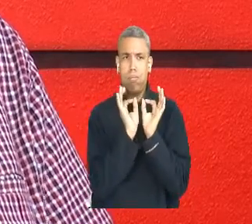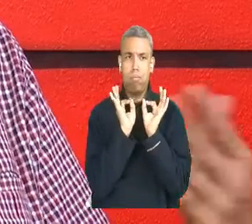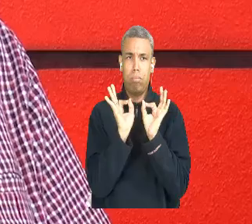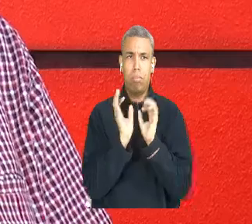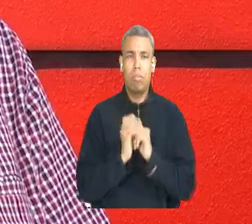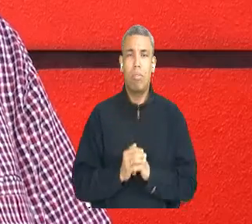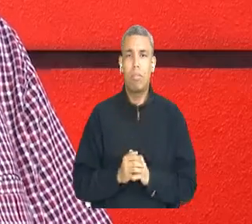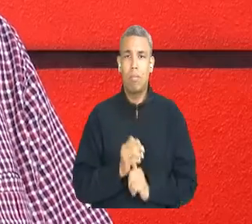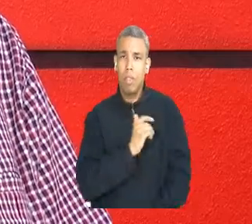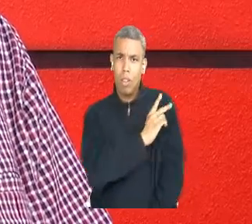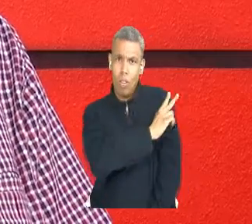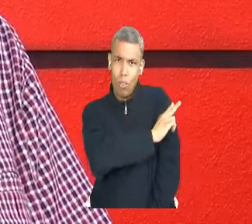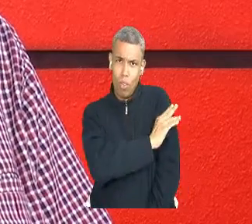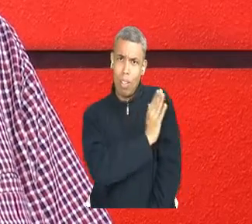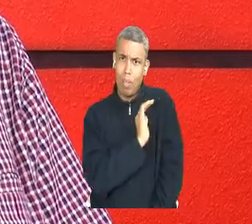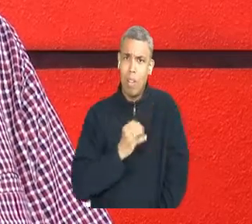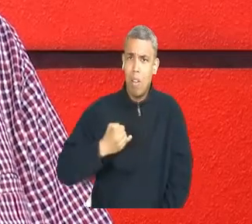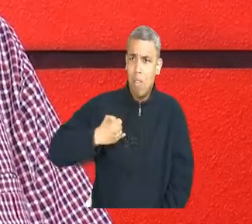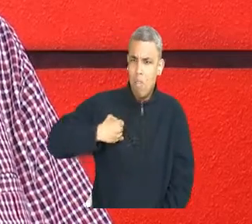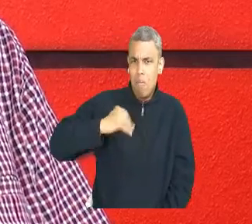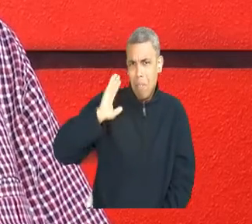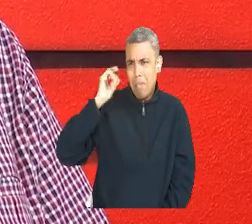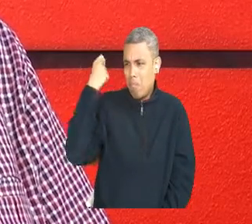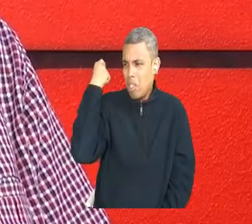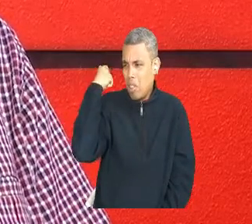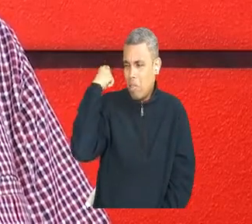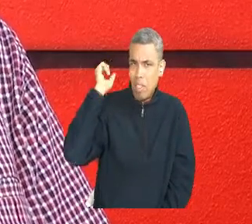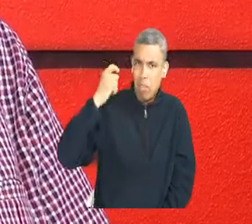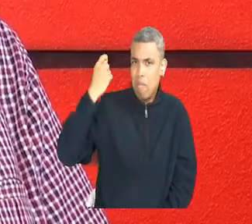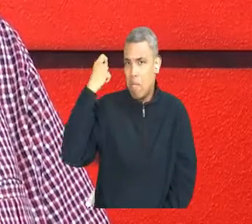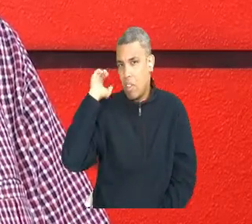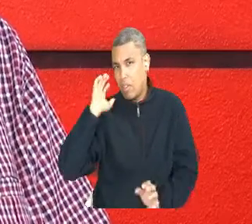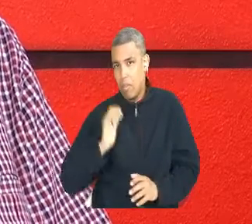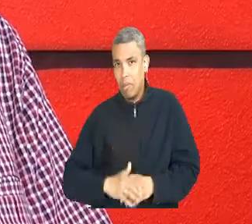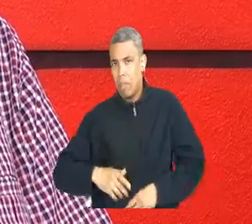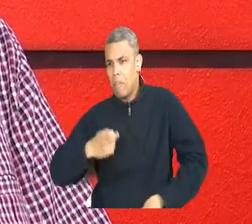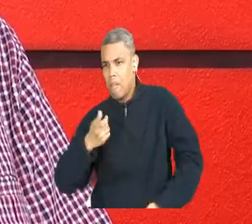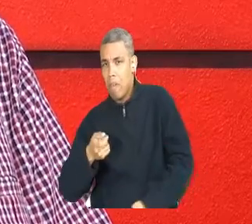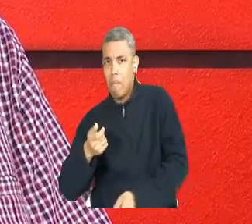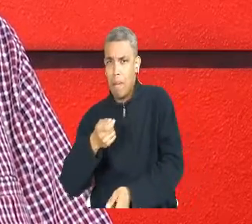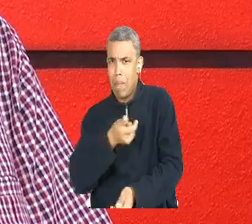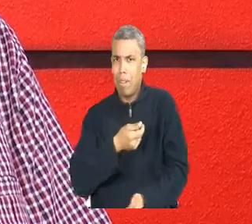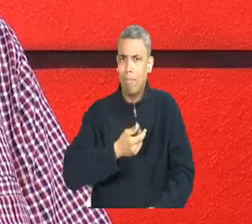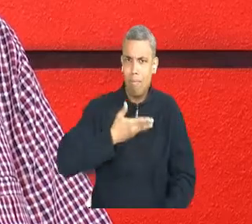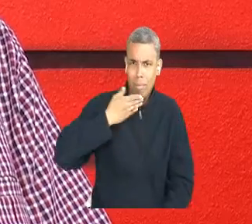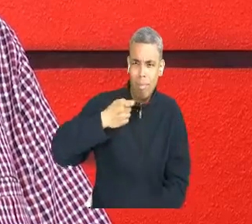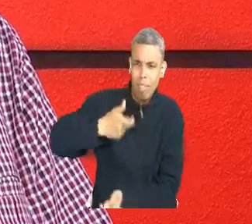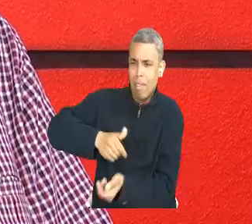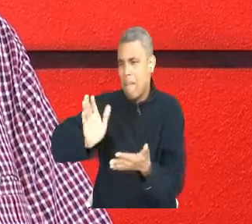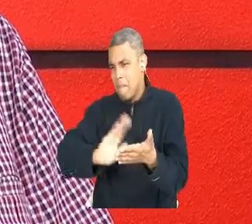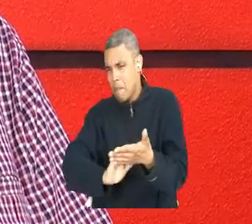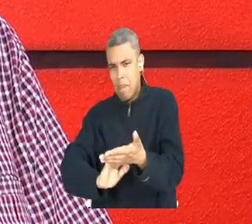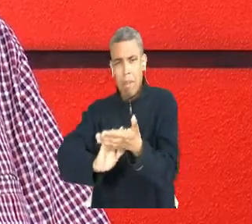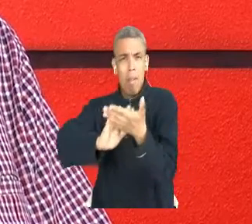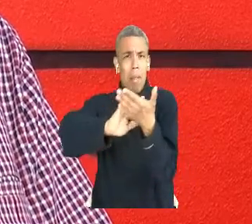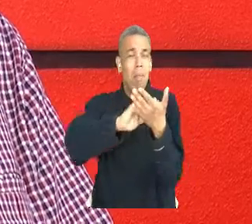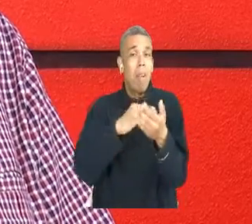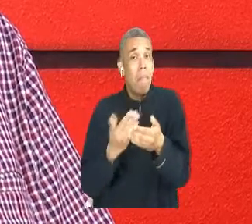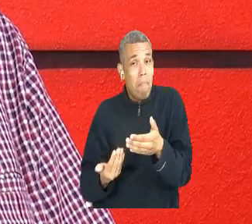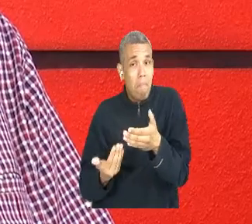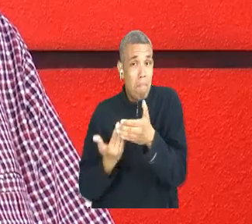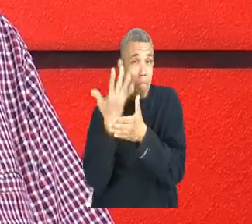pues logramos mantener una inversión constante para poderlo mantener actualizado y renovado todo el